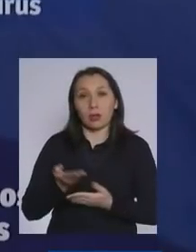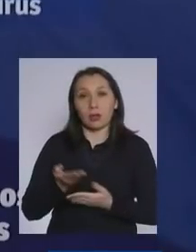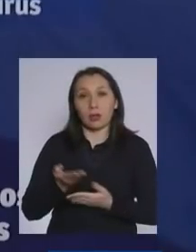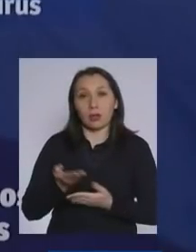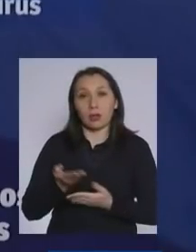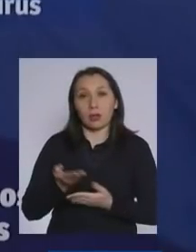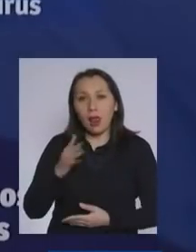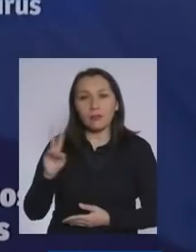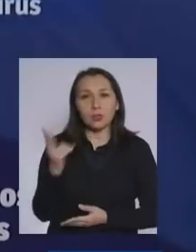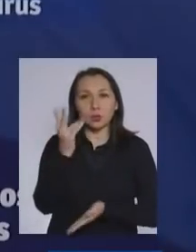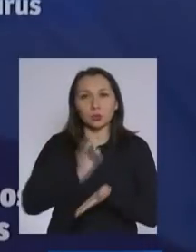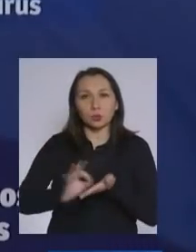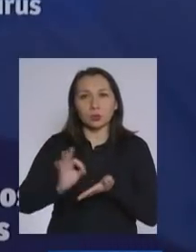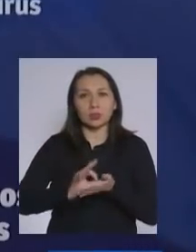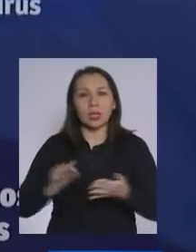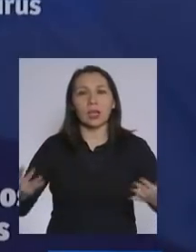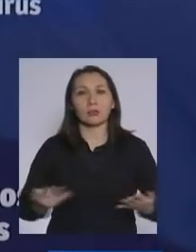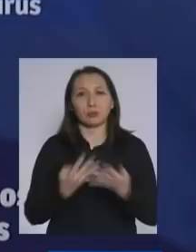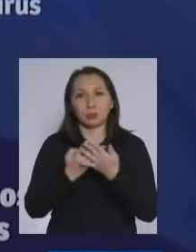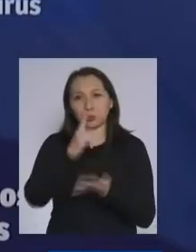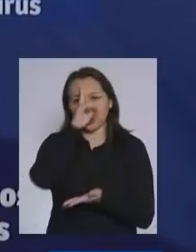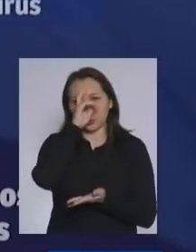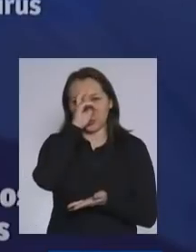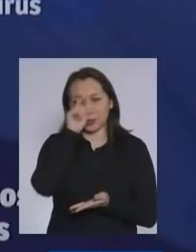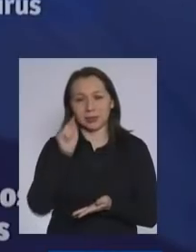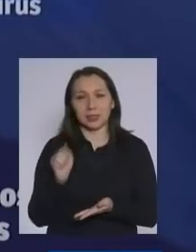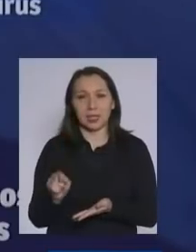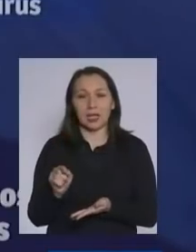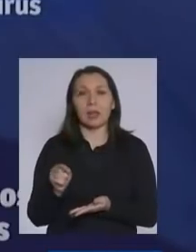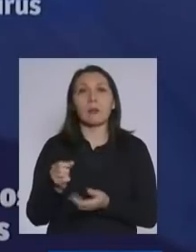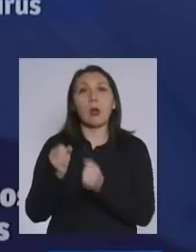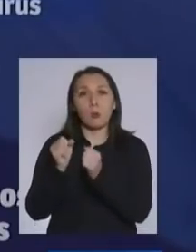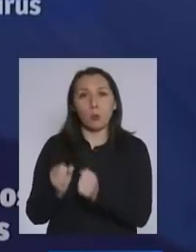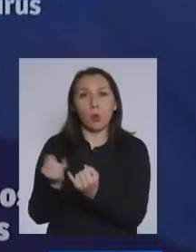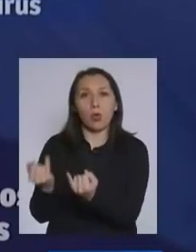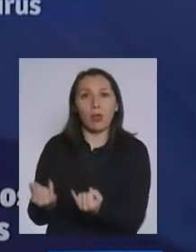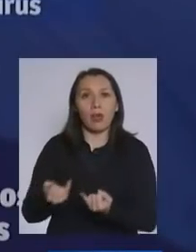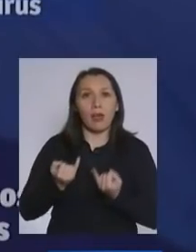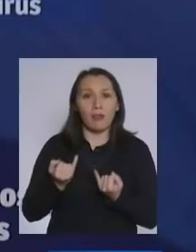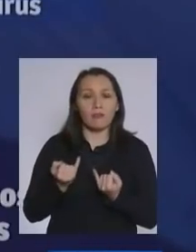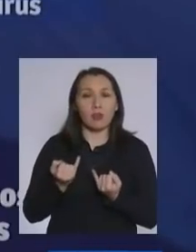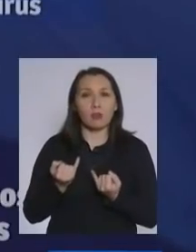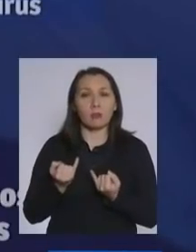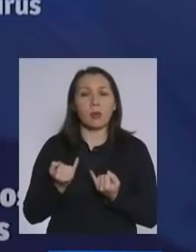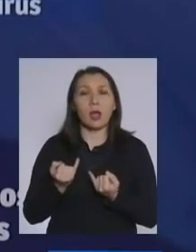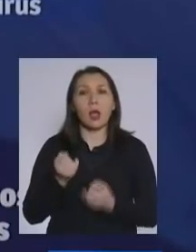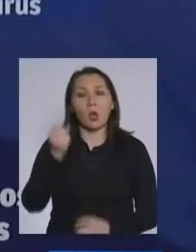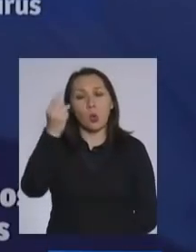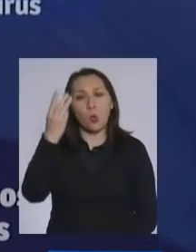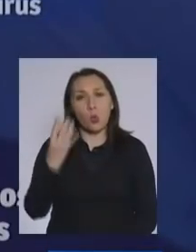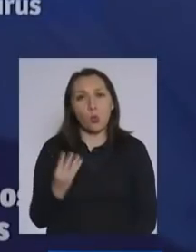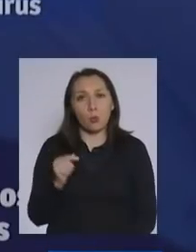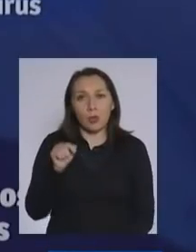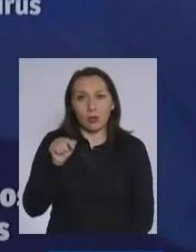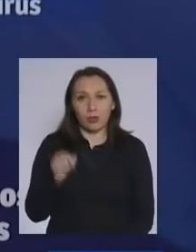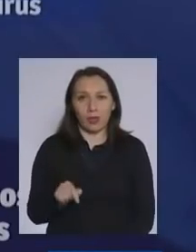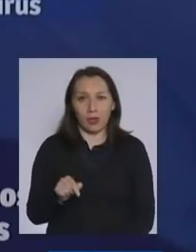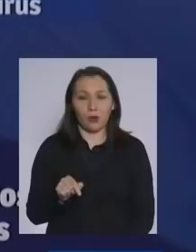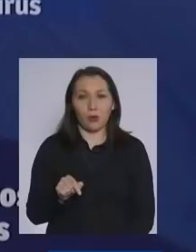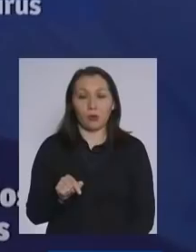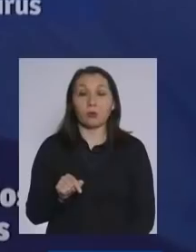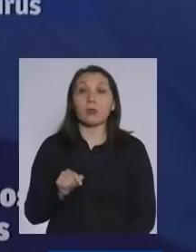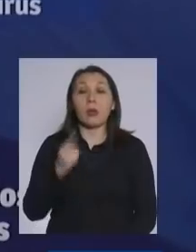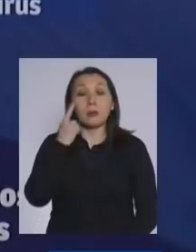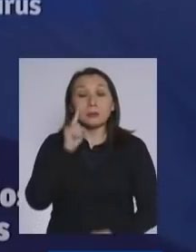palabra al subsecretario de Redes Asistenciales para que nos informe acerca de los datos de hoy día,